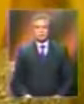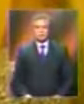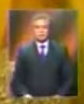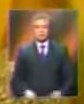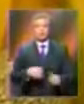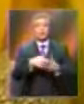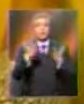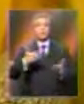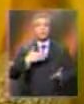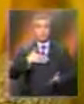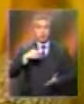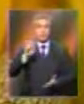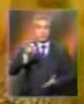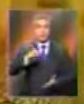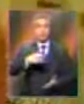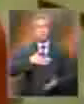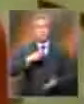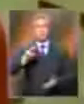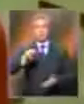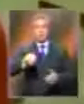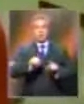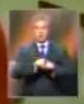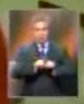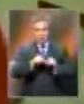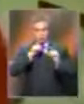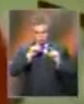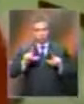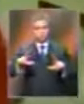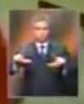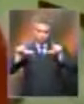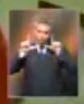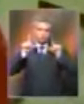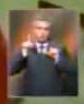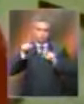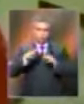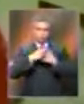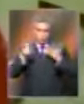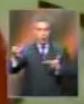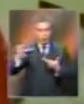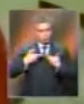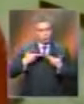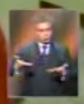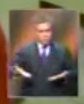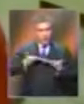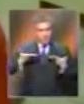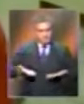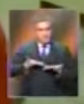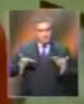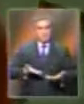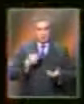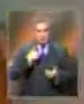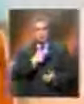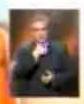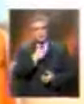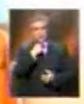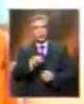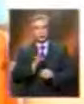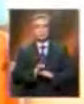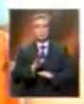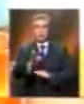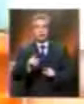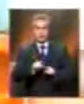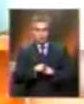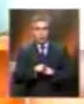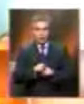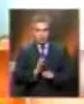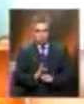Mi papá y mi mamá han sido los protagonistas, los que me han dado la motivación, las ganas de salir adelante, y más que nada